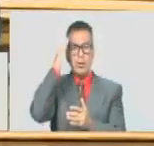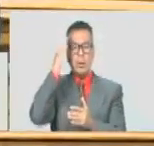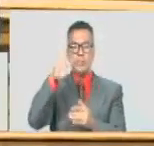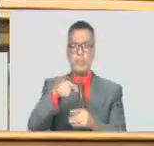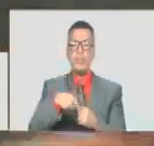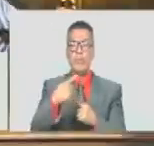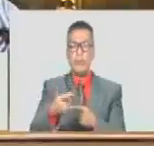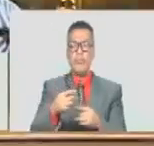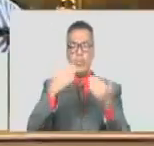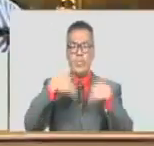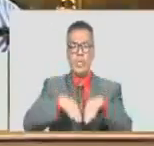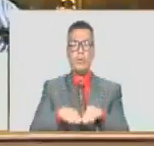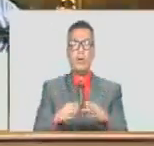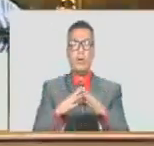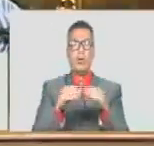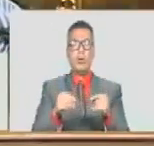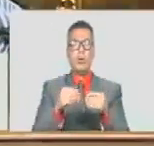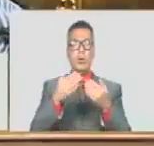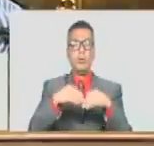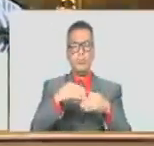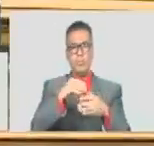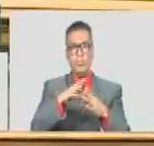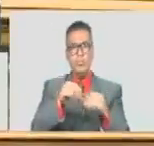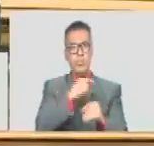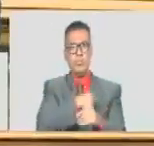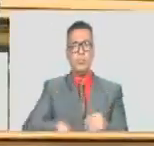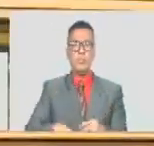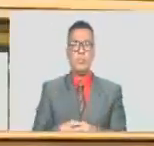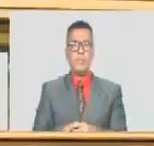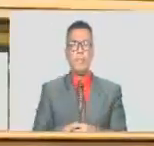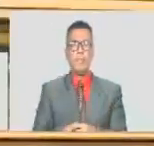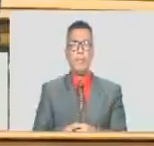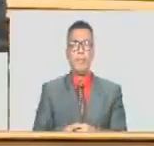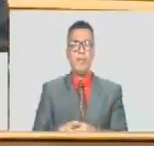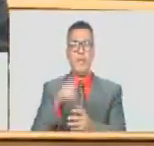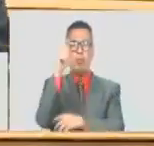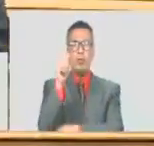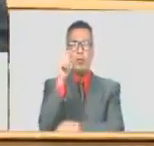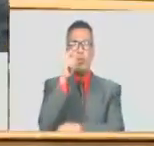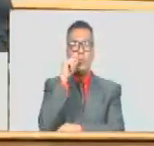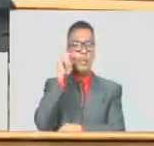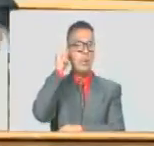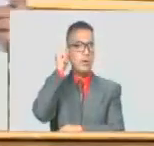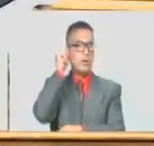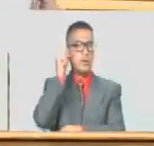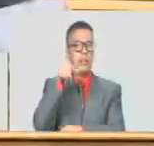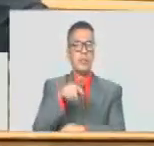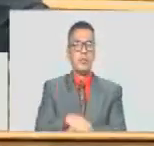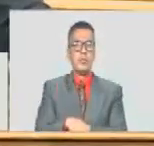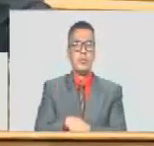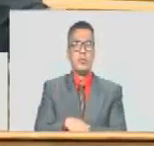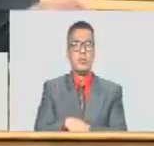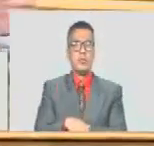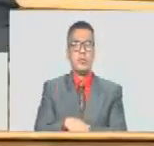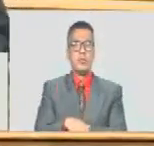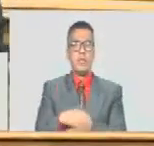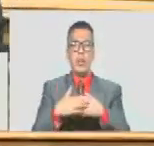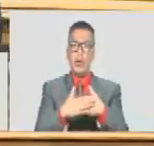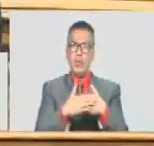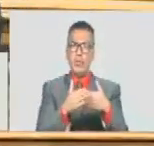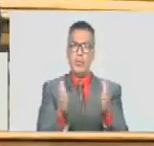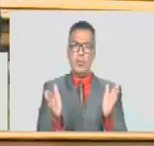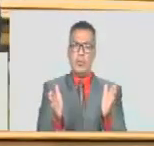siguiente. Es todo de la cuenta, ciudadano presidente. Bien, queridas diputadas, queridos diputados, vamos a abrir espacio